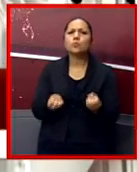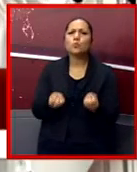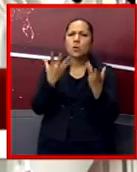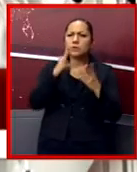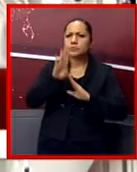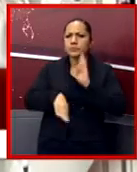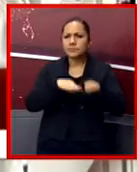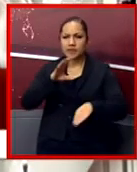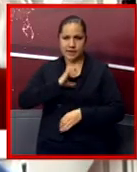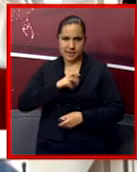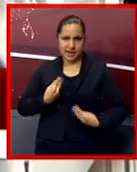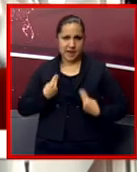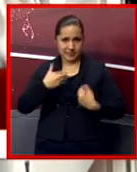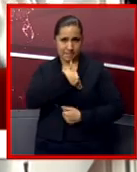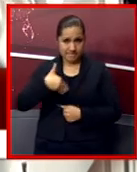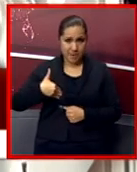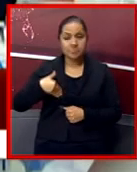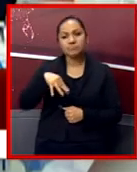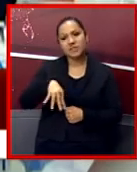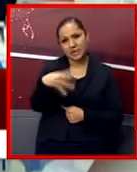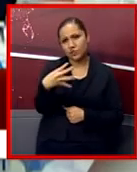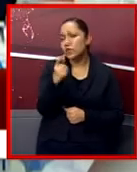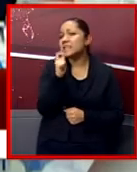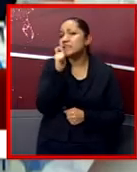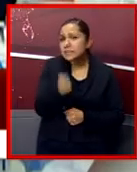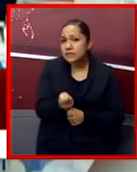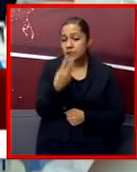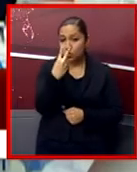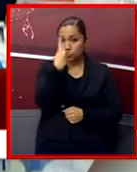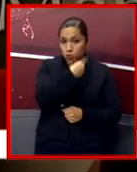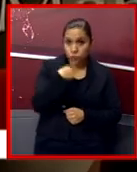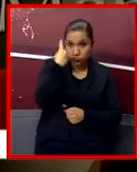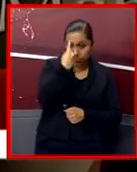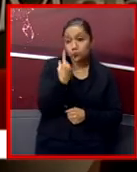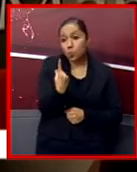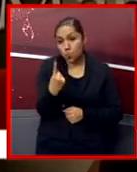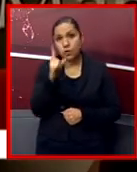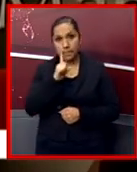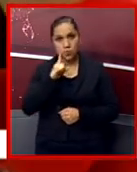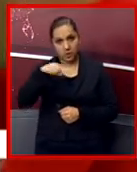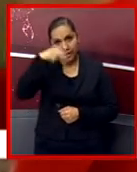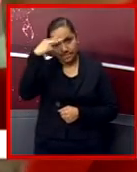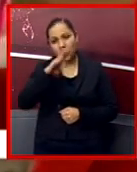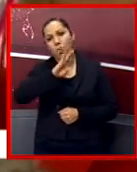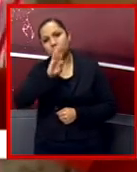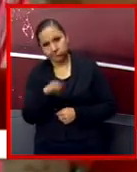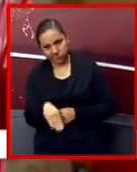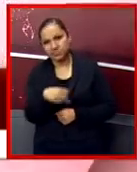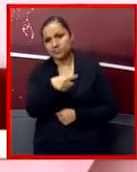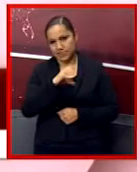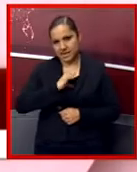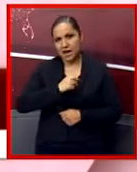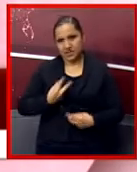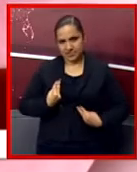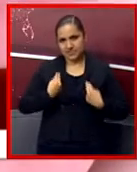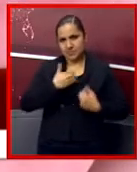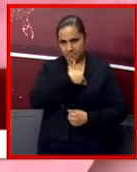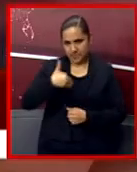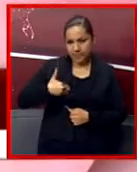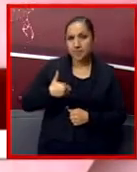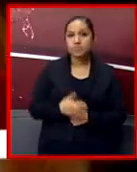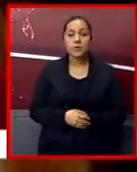de mama, es decir, cada 2 horas fallece una mujer mexicana por esta enfermedad. Y es que 8 de cada 10 casos